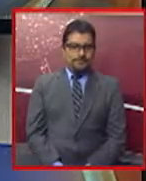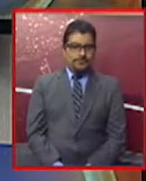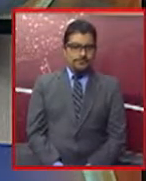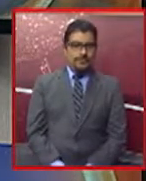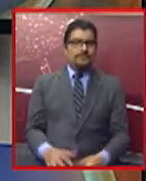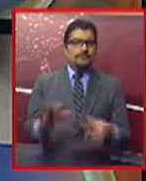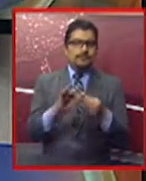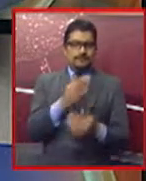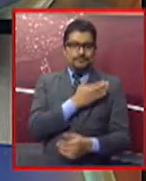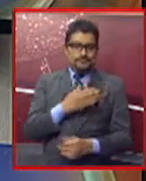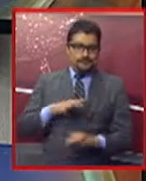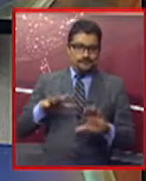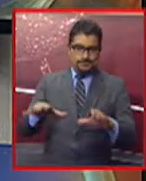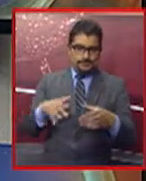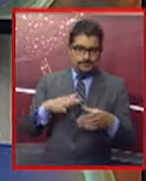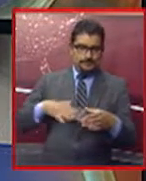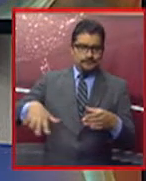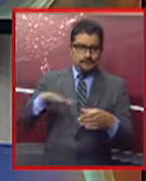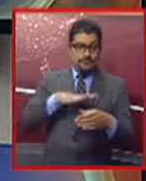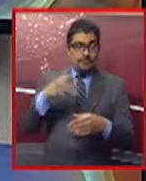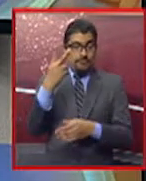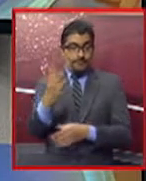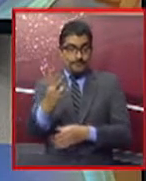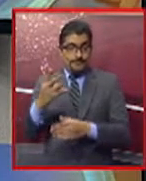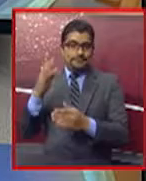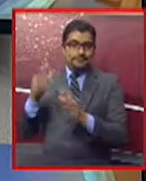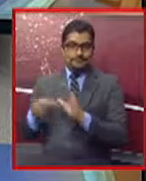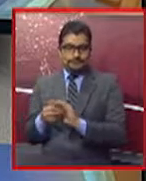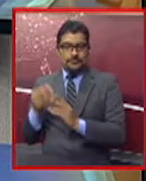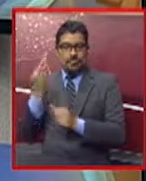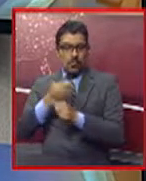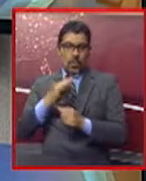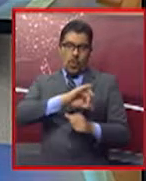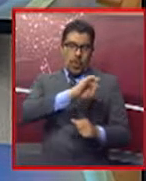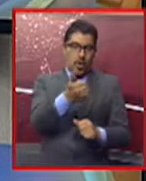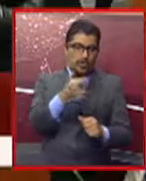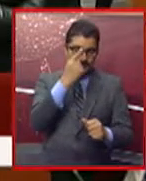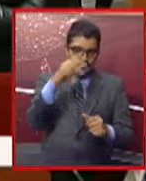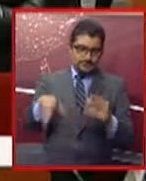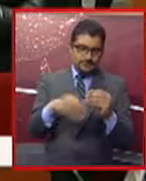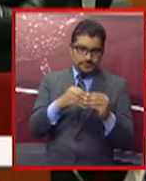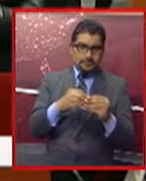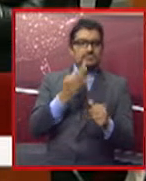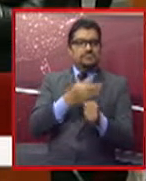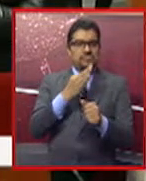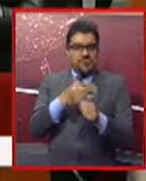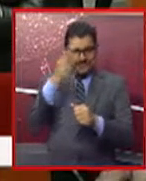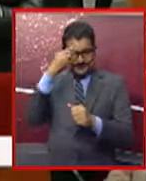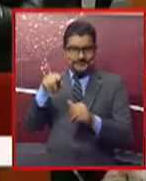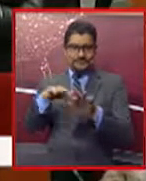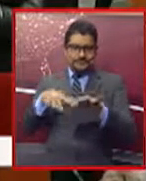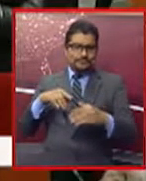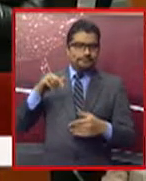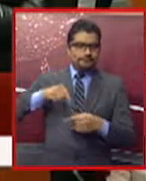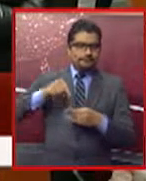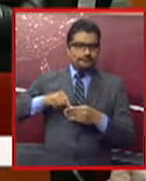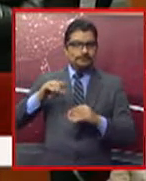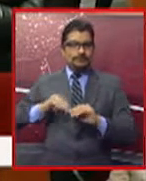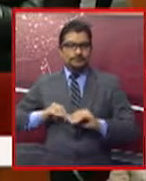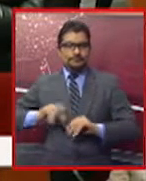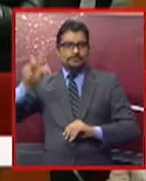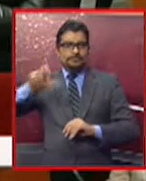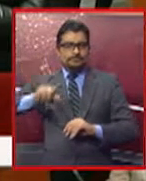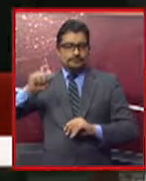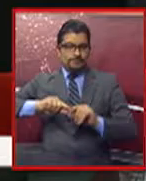Después, el presidente de la mesa directiva informó de 2 reservas y una propuesta de adición. También solicitó la apertura del tablero electrónico. La votación